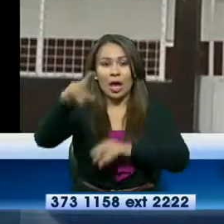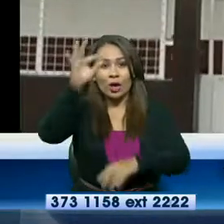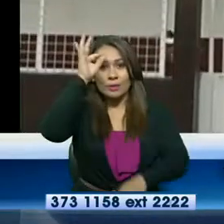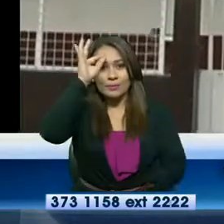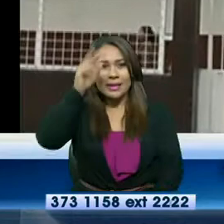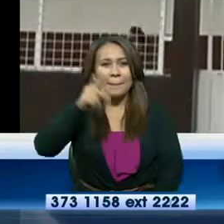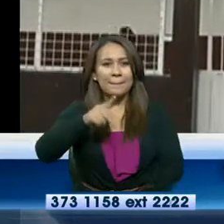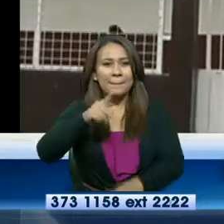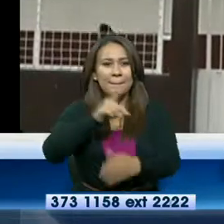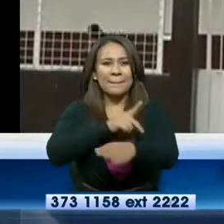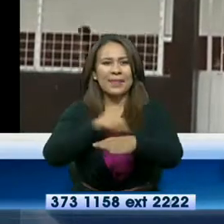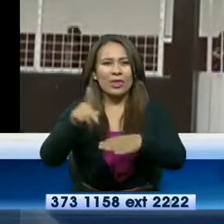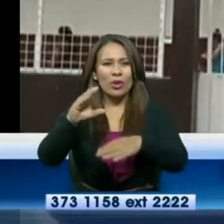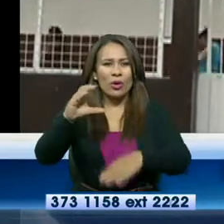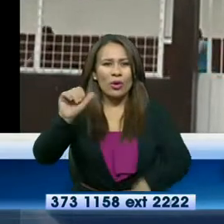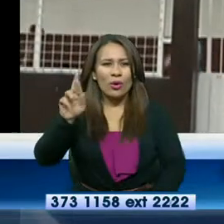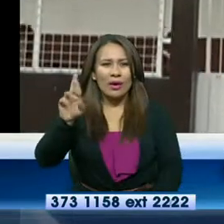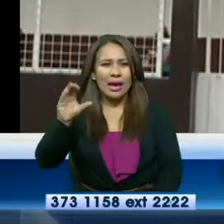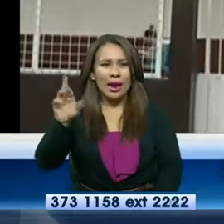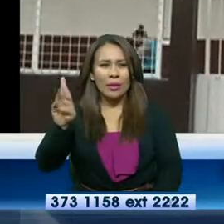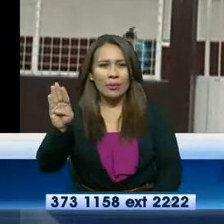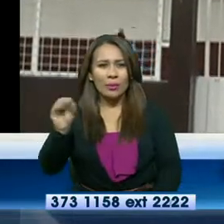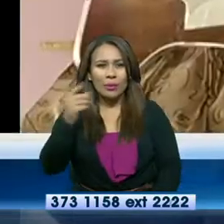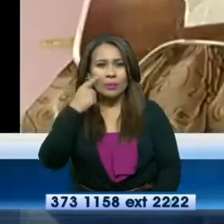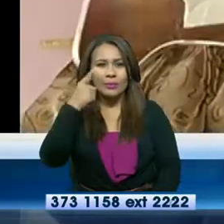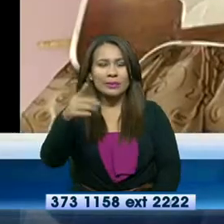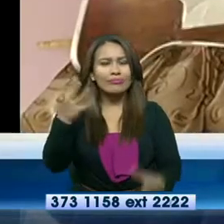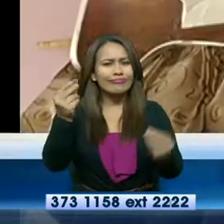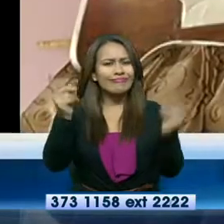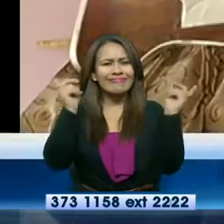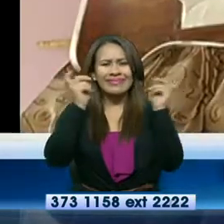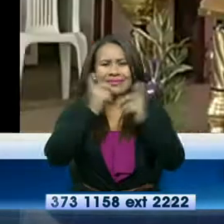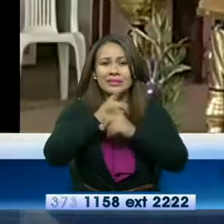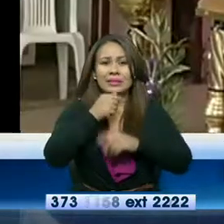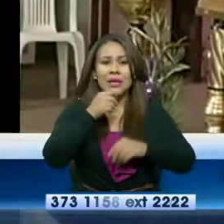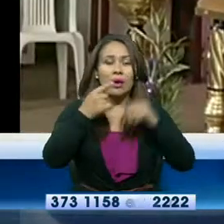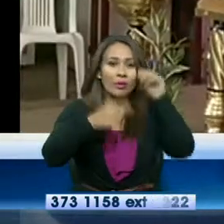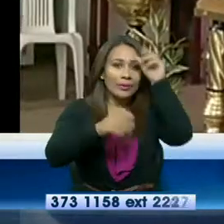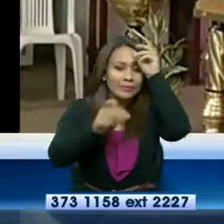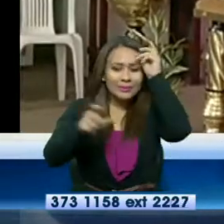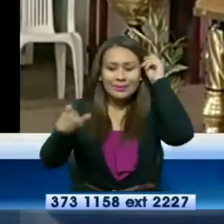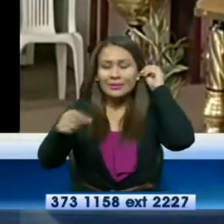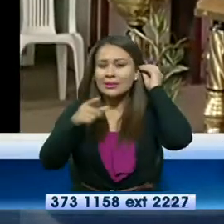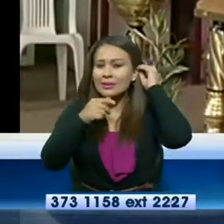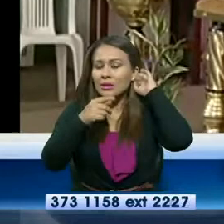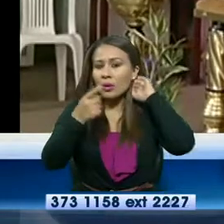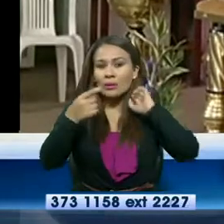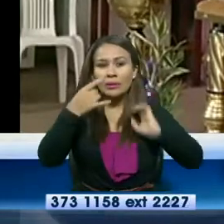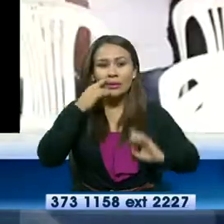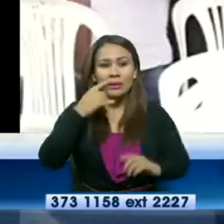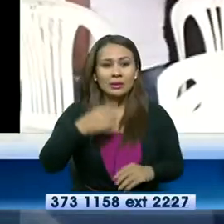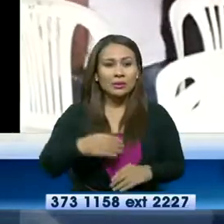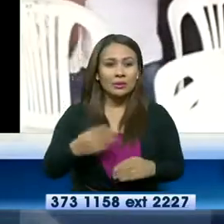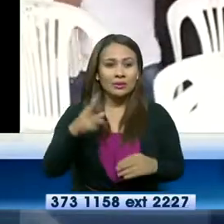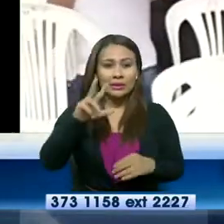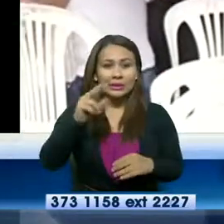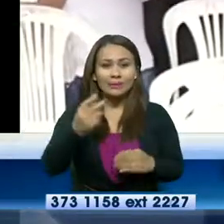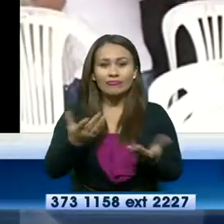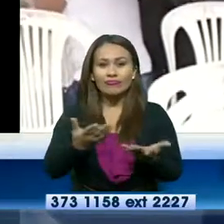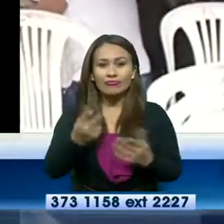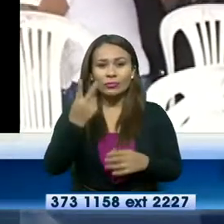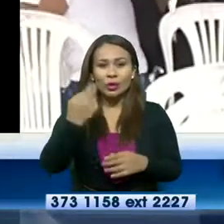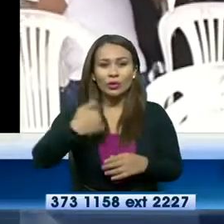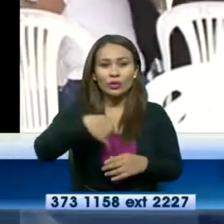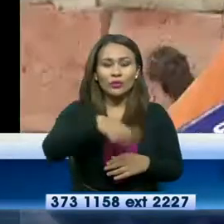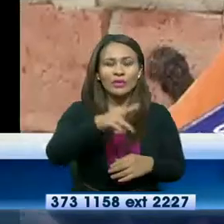Calvo en la provincia del Guayas, donde se confirmó el deceso de un hombre de 30 años de edad, tío de los menores. Todos se trasladaban al sitio